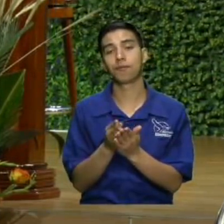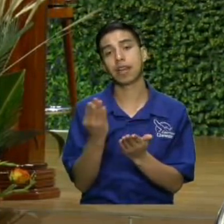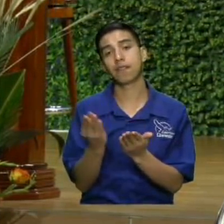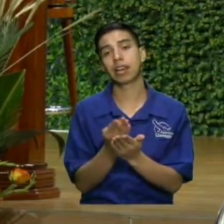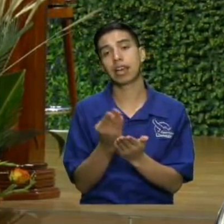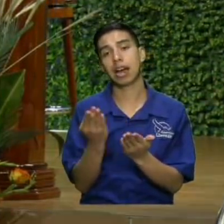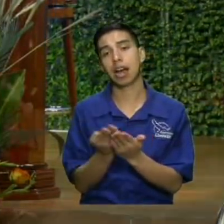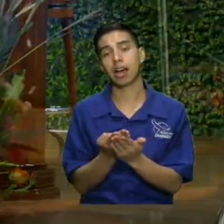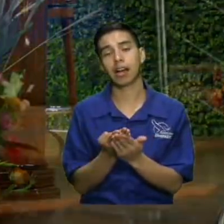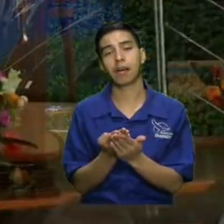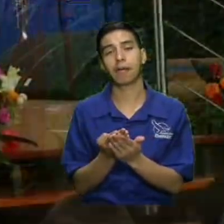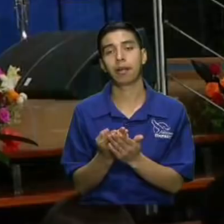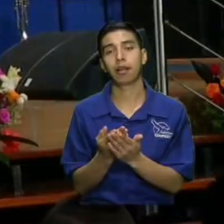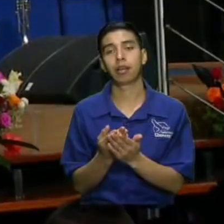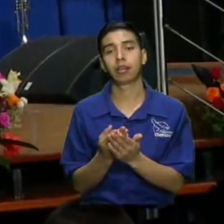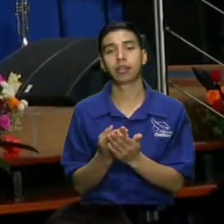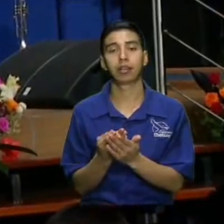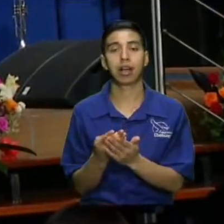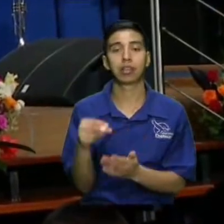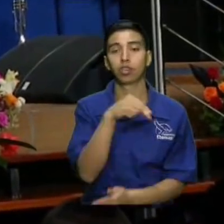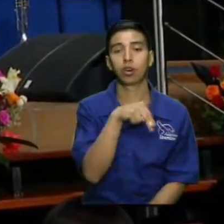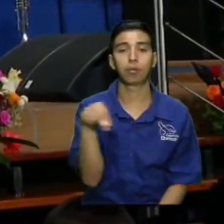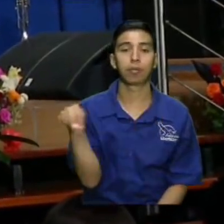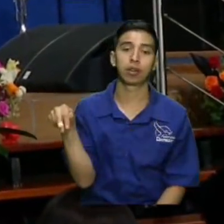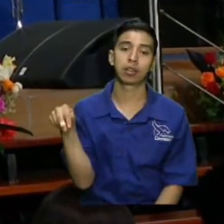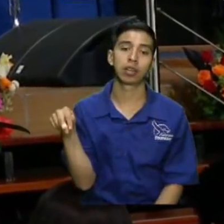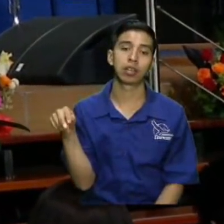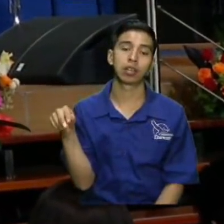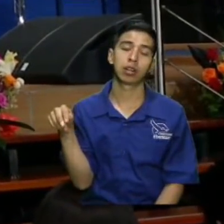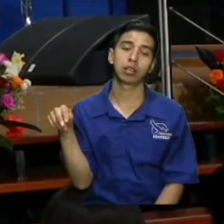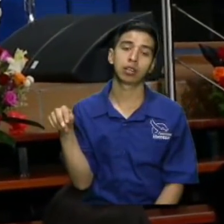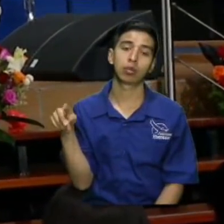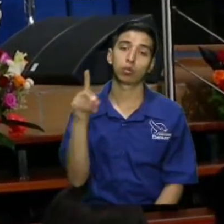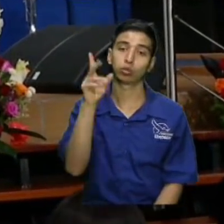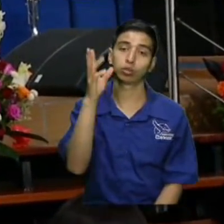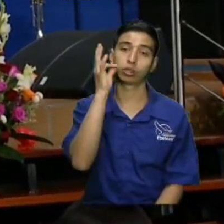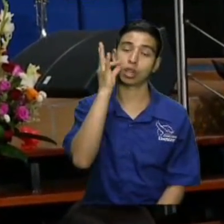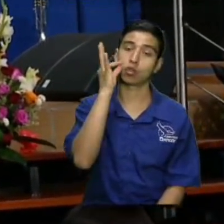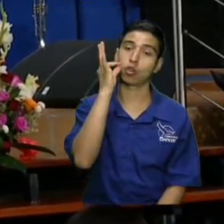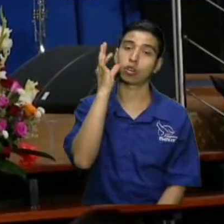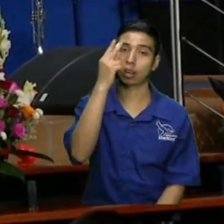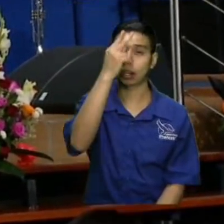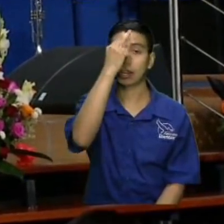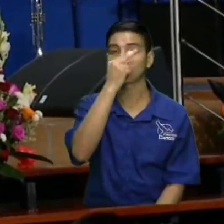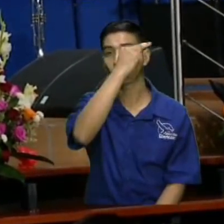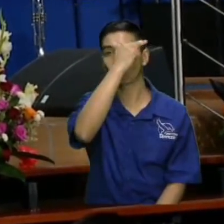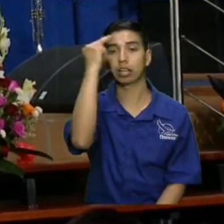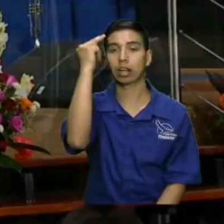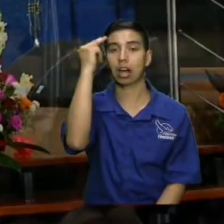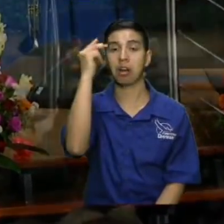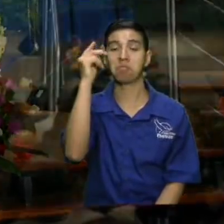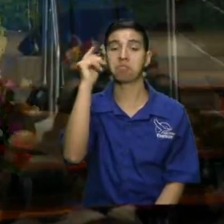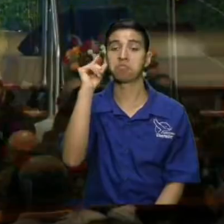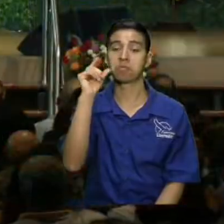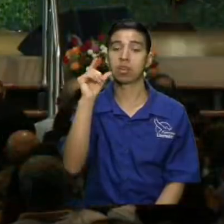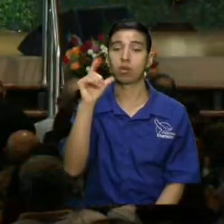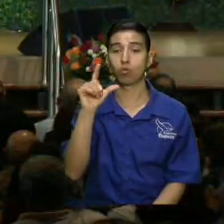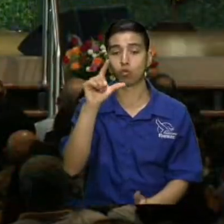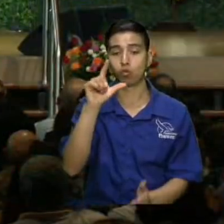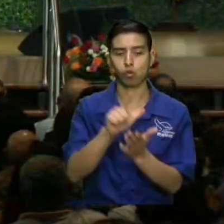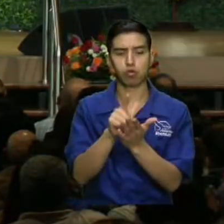Nosotros le llamamos la Biblia de Monseñor Strobinger. Una Biblia, este pelo, tenía